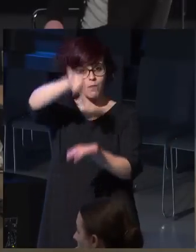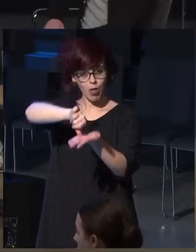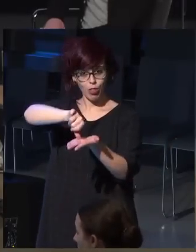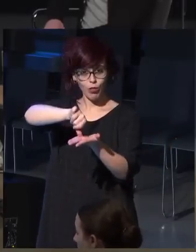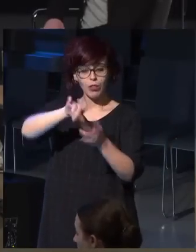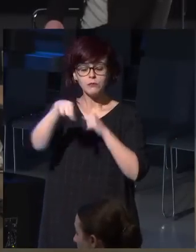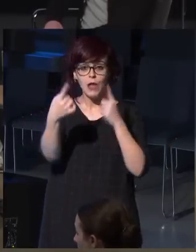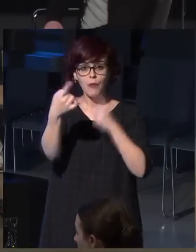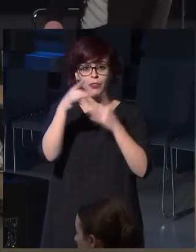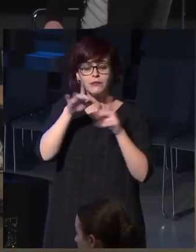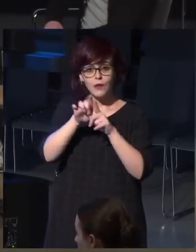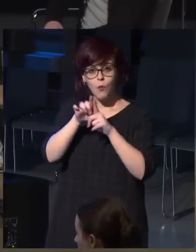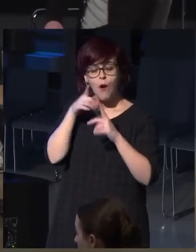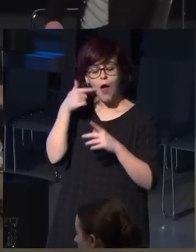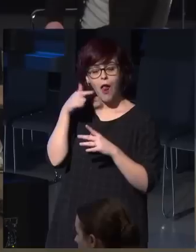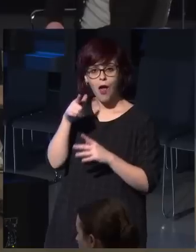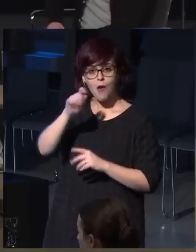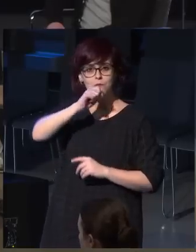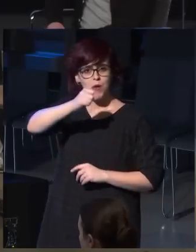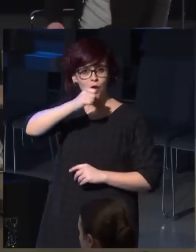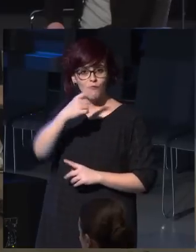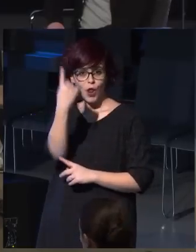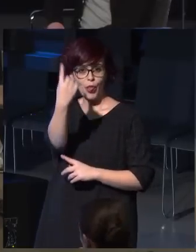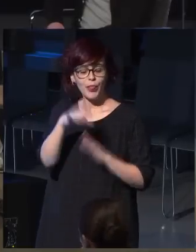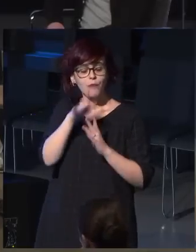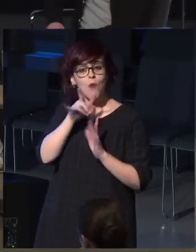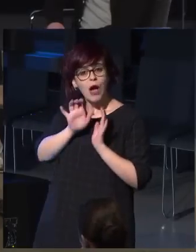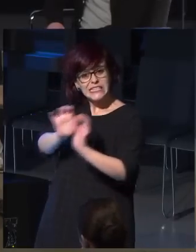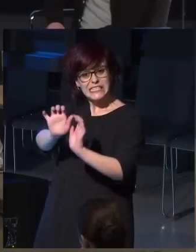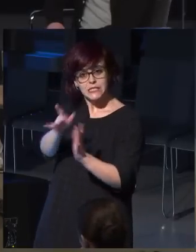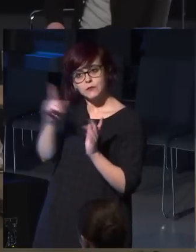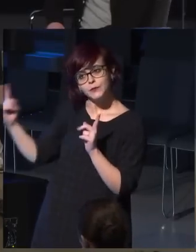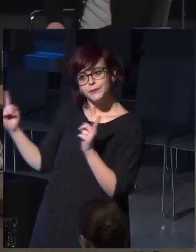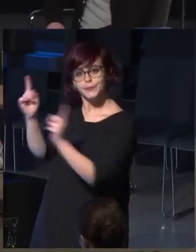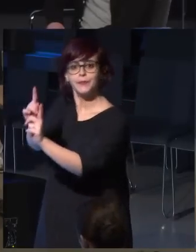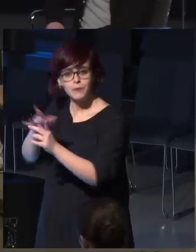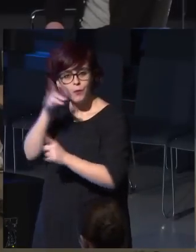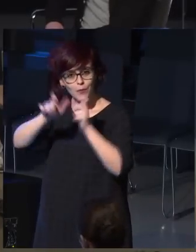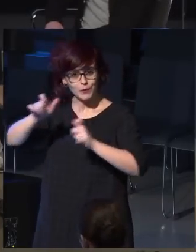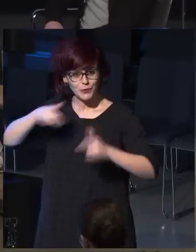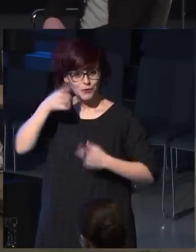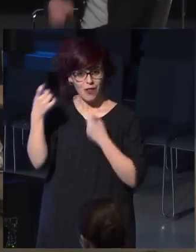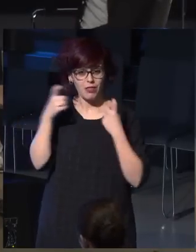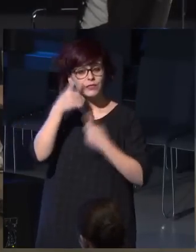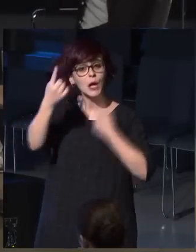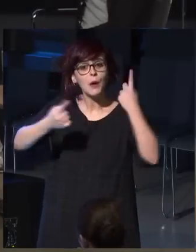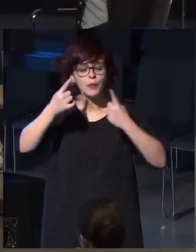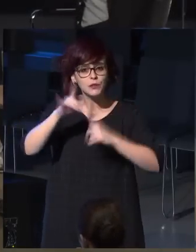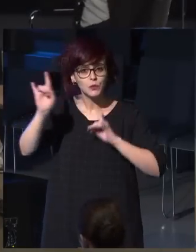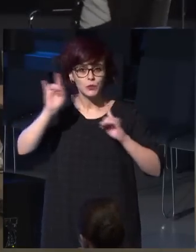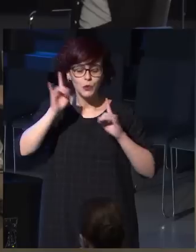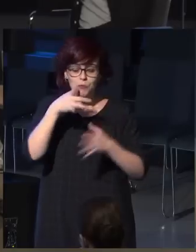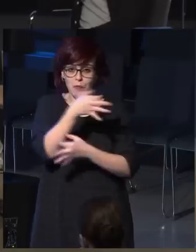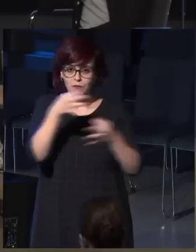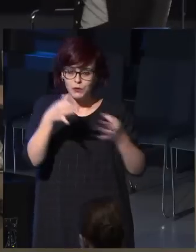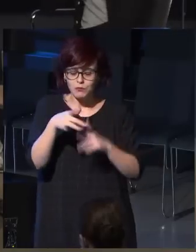más, pues empujar físicamente el micrófono para... el amplificador para ponerlo más cerca y todo eso. Quiero decirte que es una técnica. Y hablando del sonido perfecto, a mí es que esto me